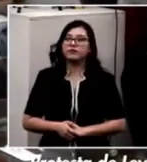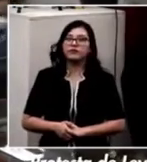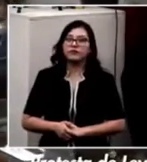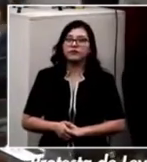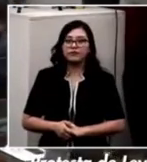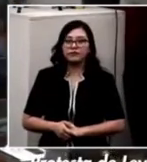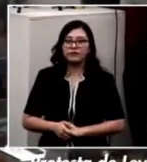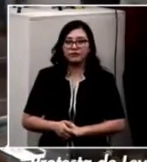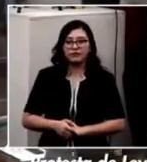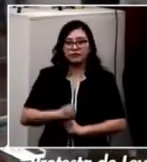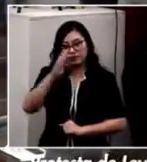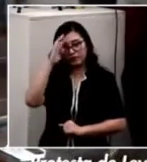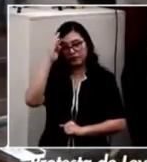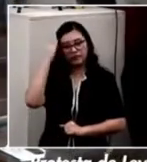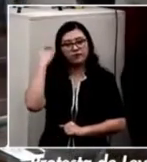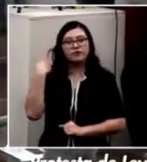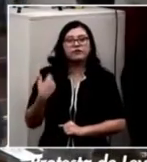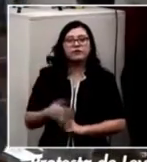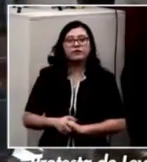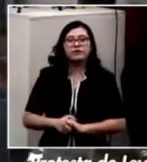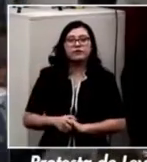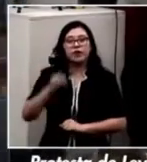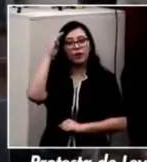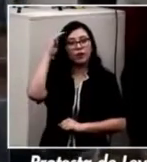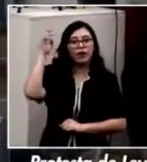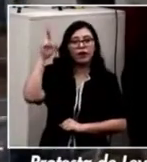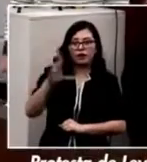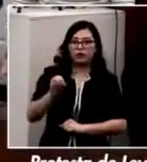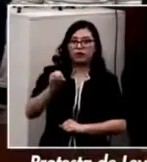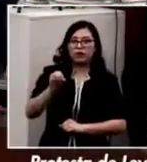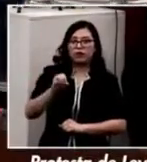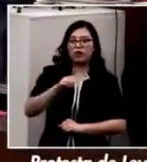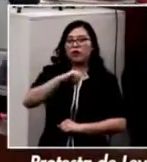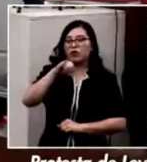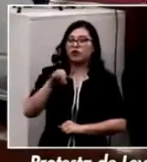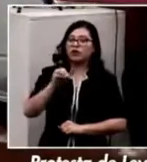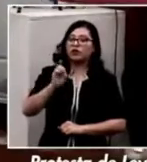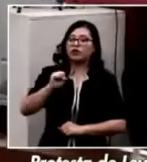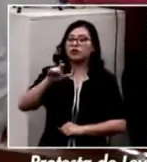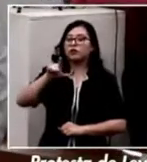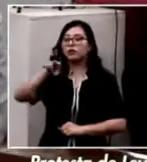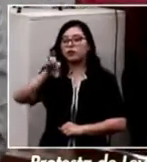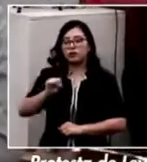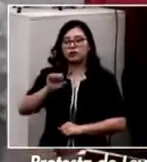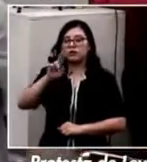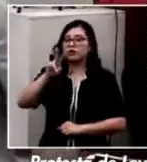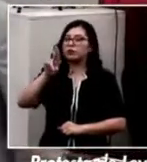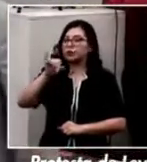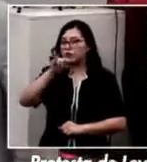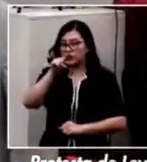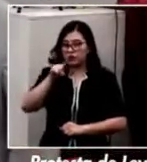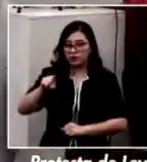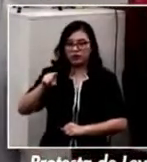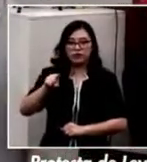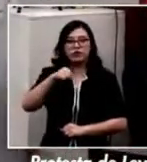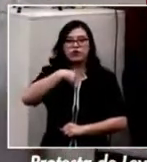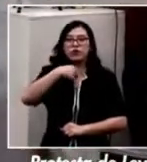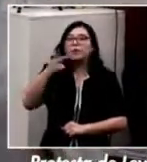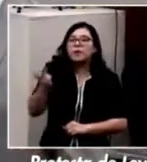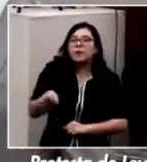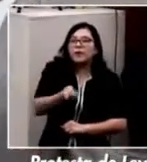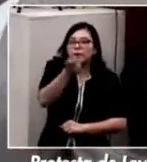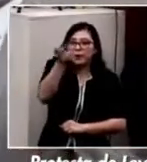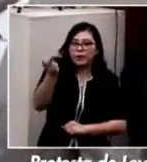2024. Señor fiscal, ¿cuáles son las líneas de acción que hoy tiene o tendrá en